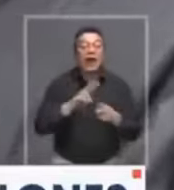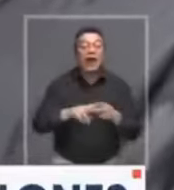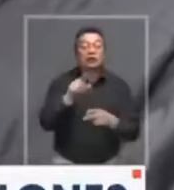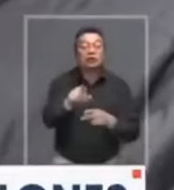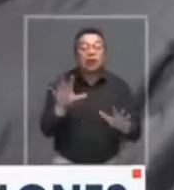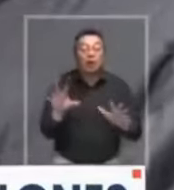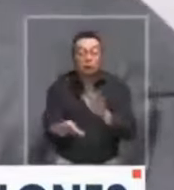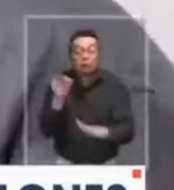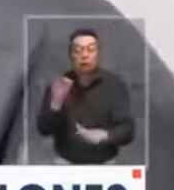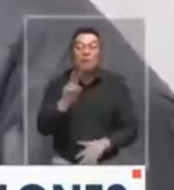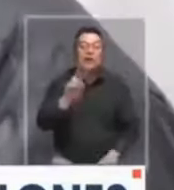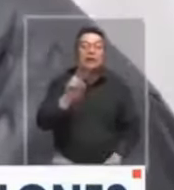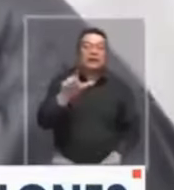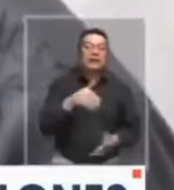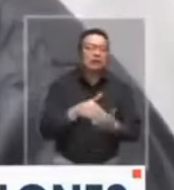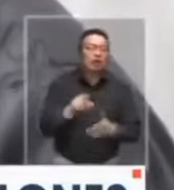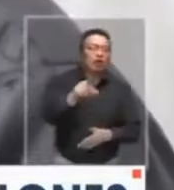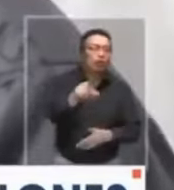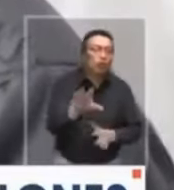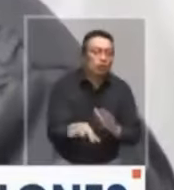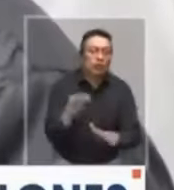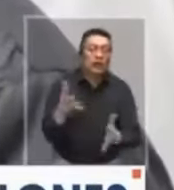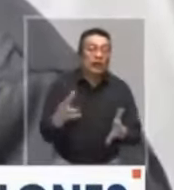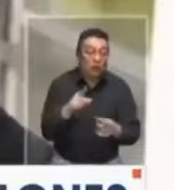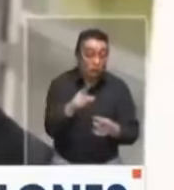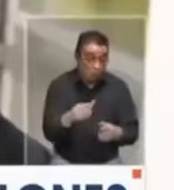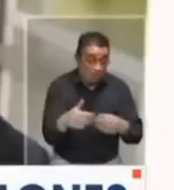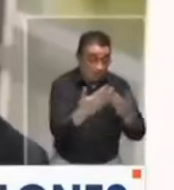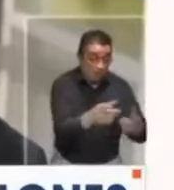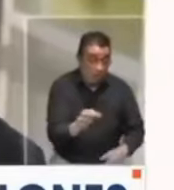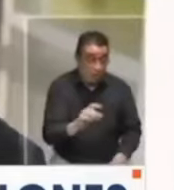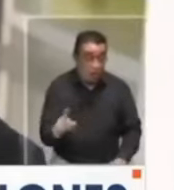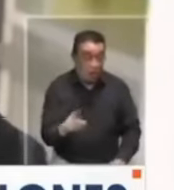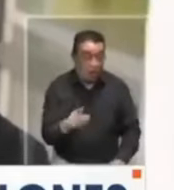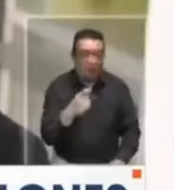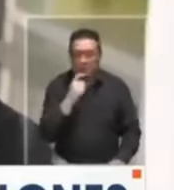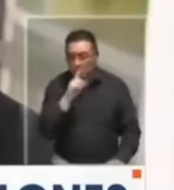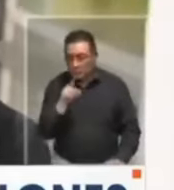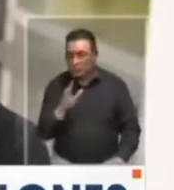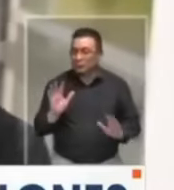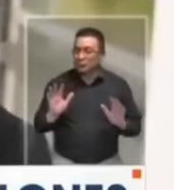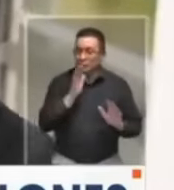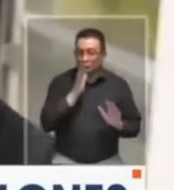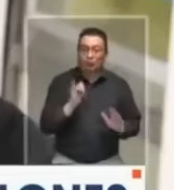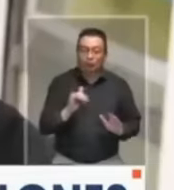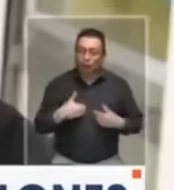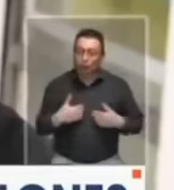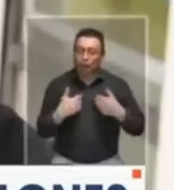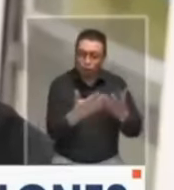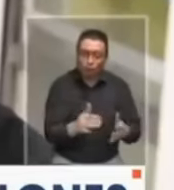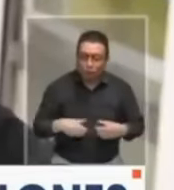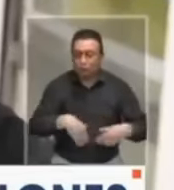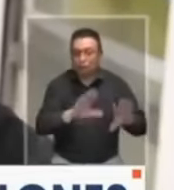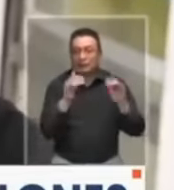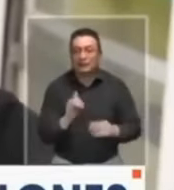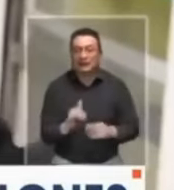encontrara 27 millones de pesos en la basura? ¿Devolvería el dinero? Buena pregunta. Bueno, no, por supuesto que sí. Es porque